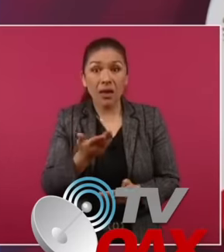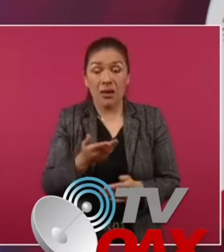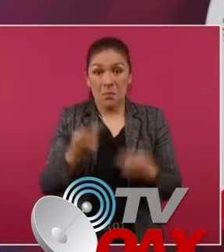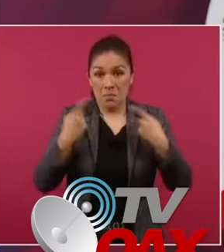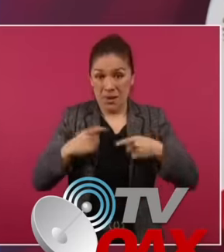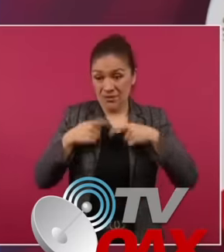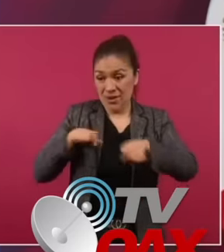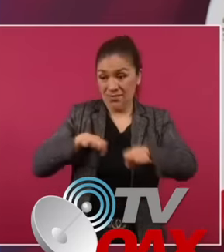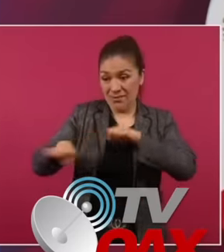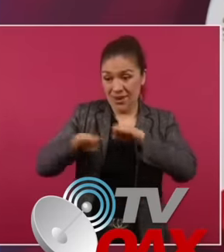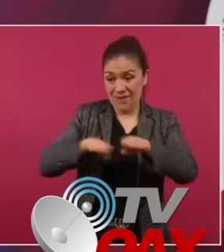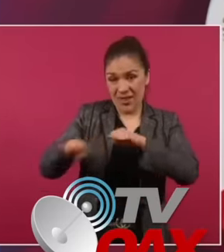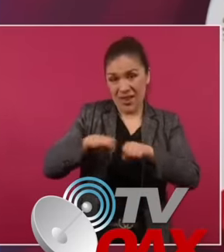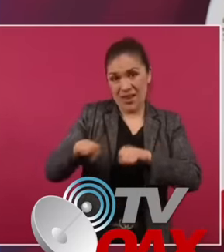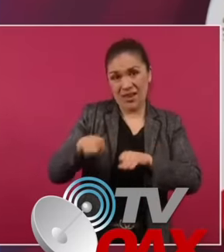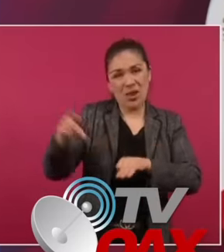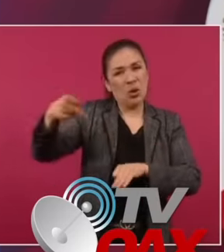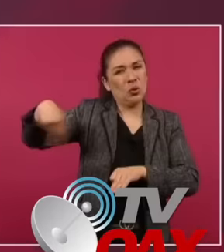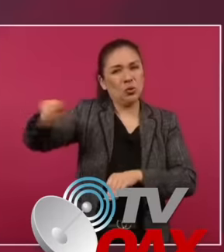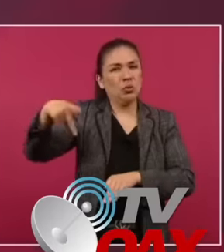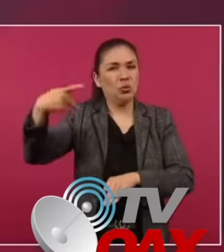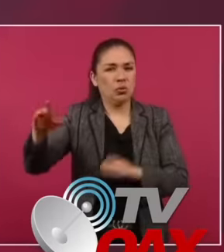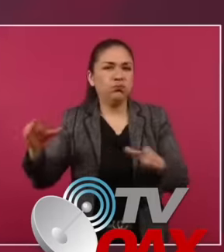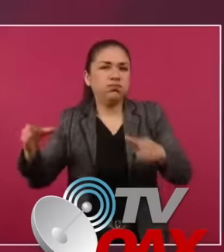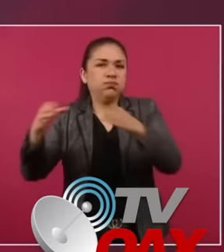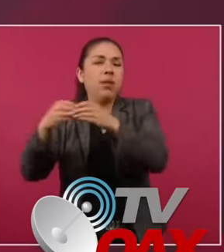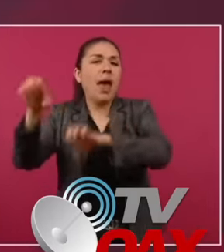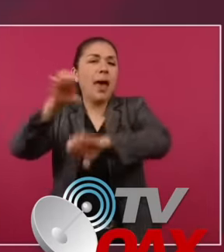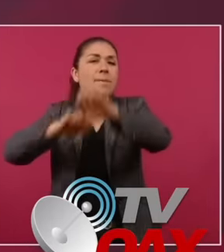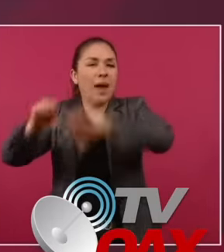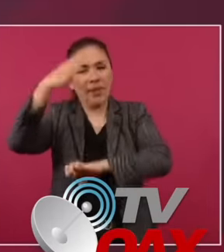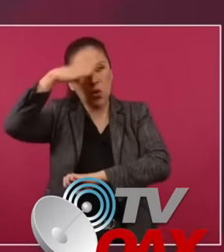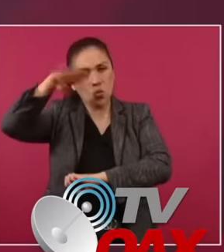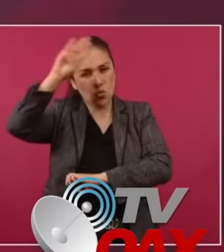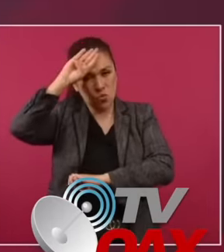trabajadores del servicio diplomático cubano en embajadas,